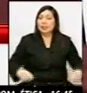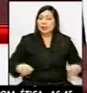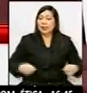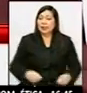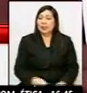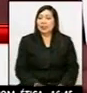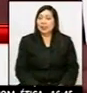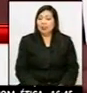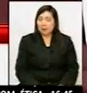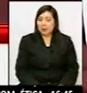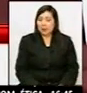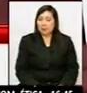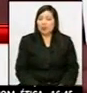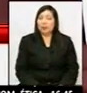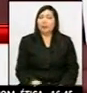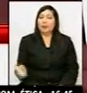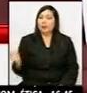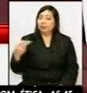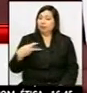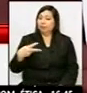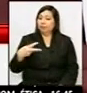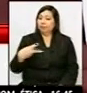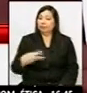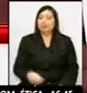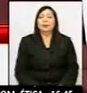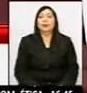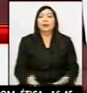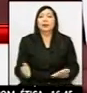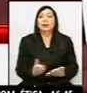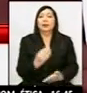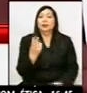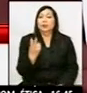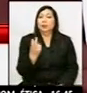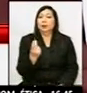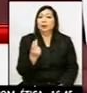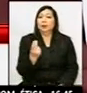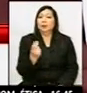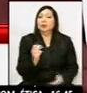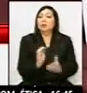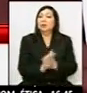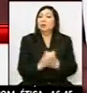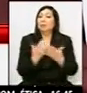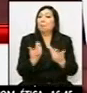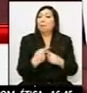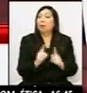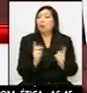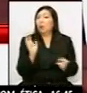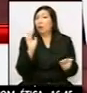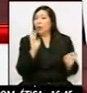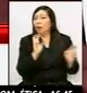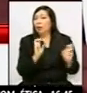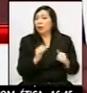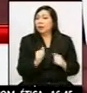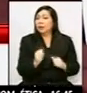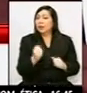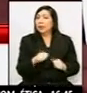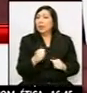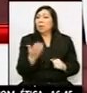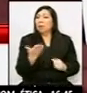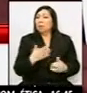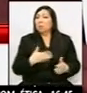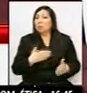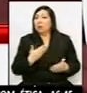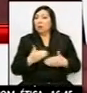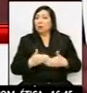corrientes. En segundo lugar, en la página 21, acá hay una felicitación, pero con una duda también le pediría si